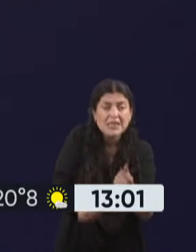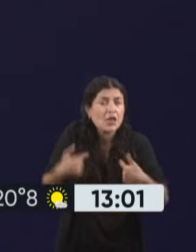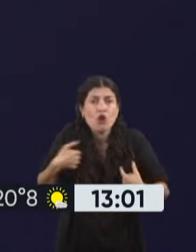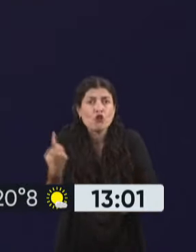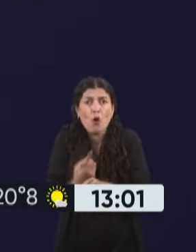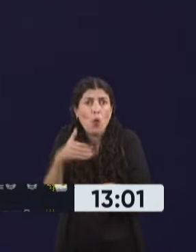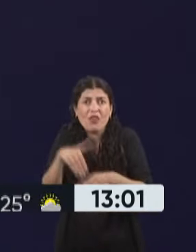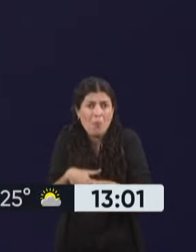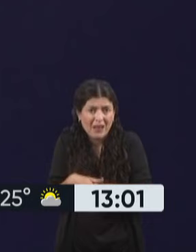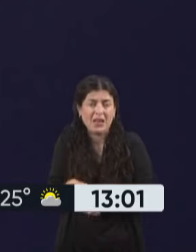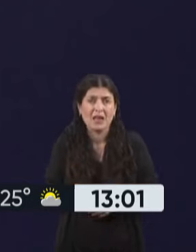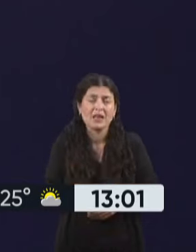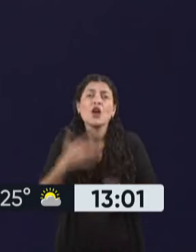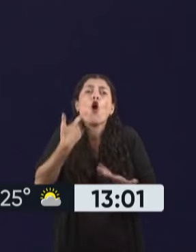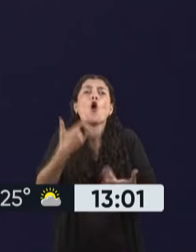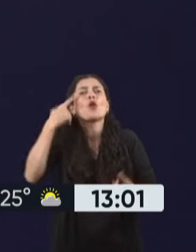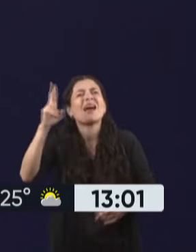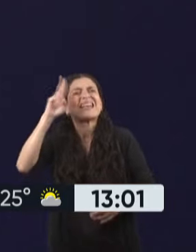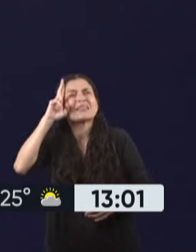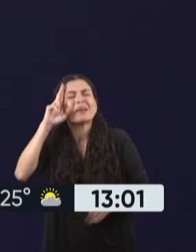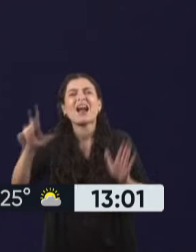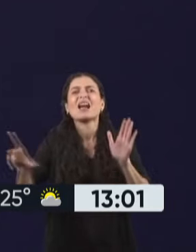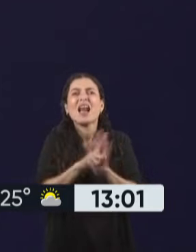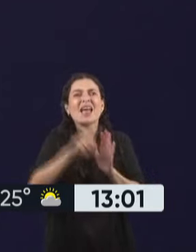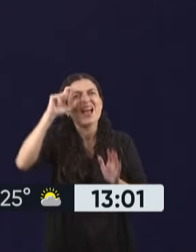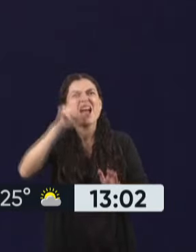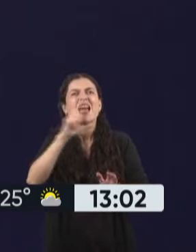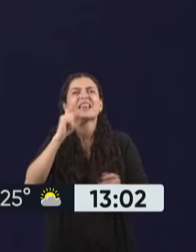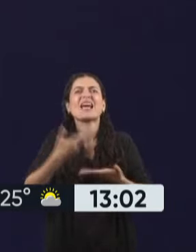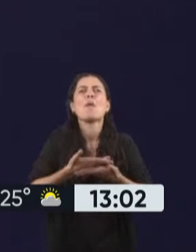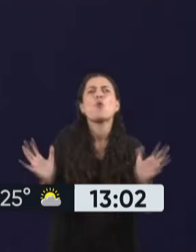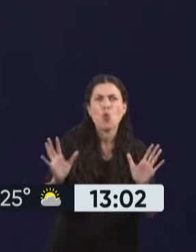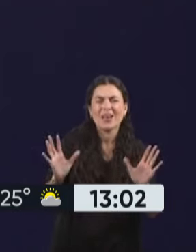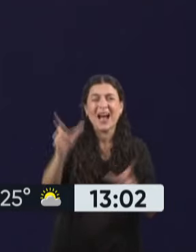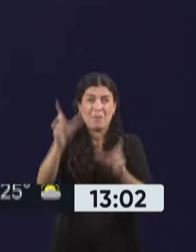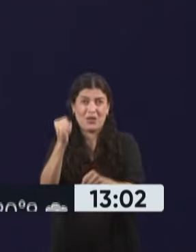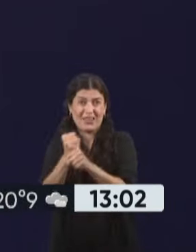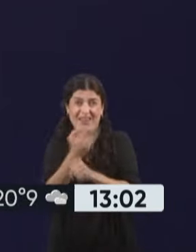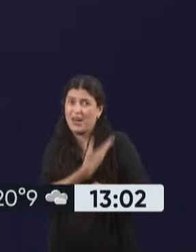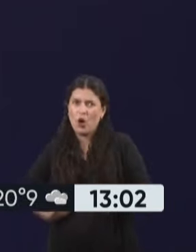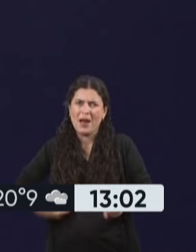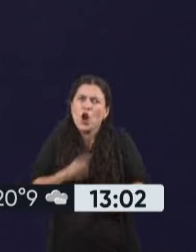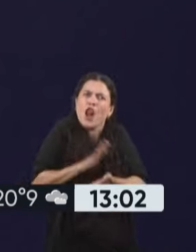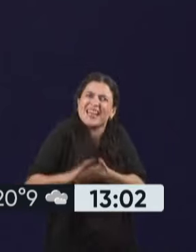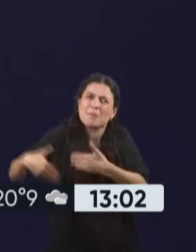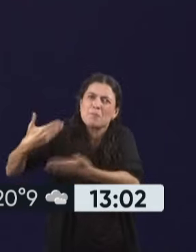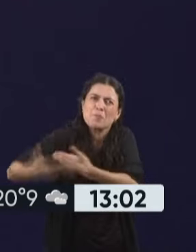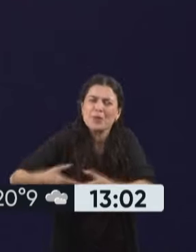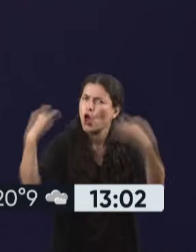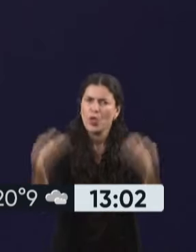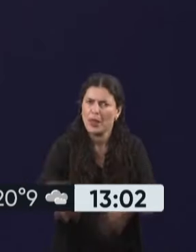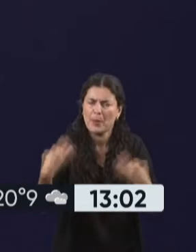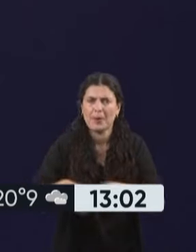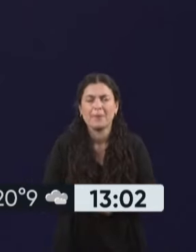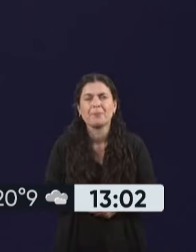actitud que vaya en contra de la Ley de Ética Pública, no solo del presidente, sino de ningún otro funcionario. Y con respecto a la